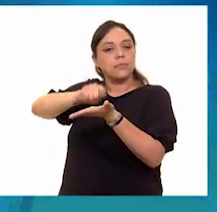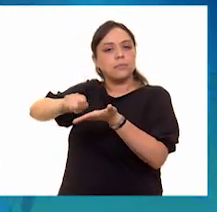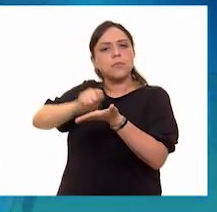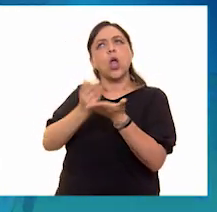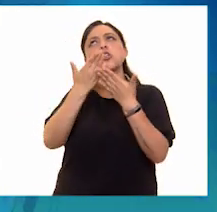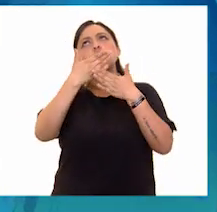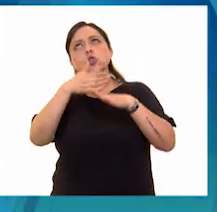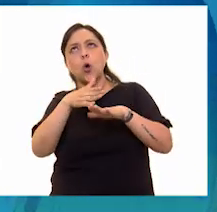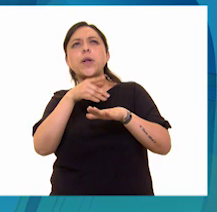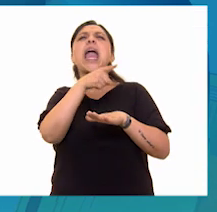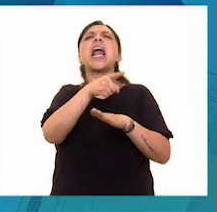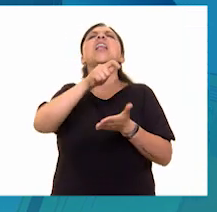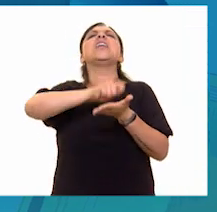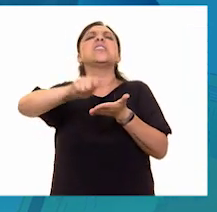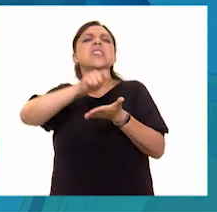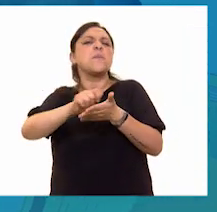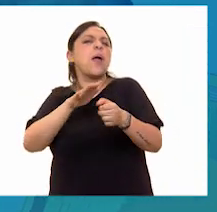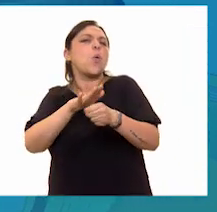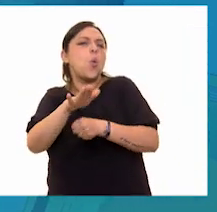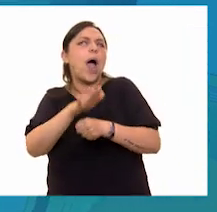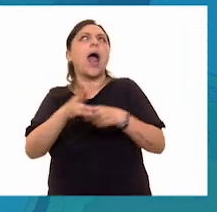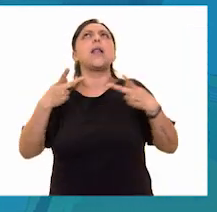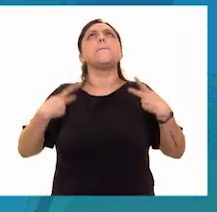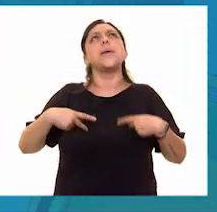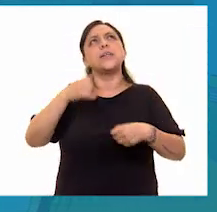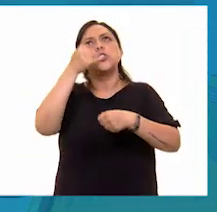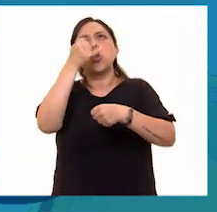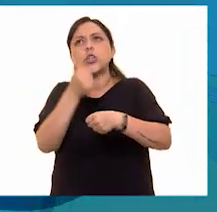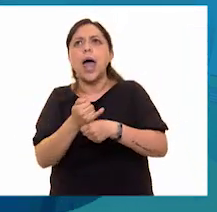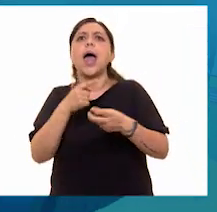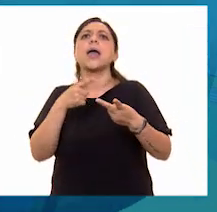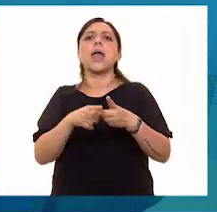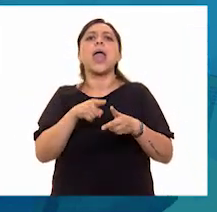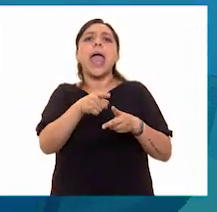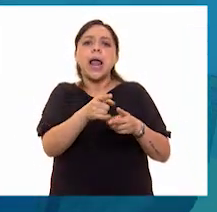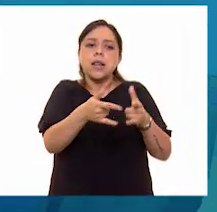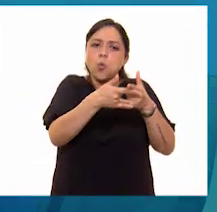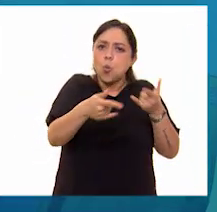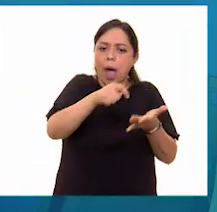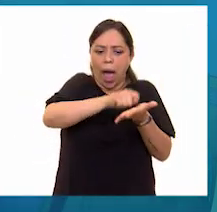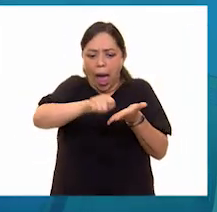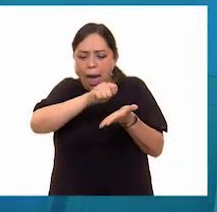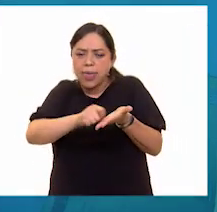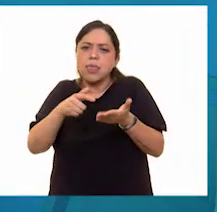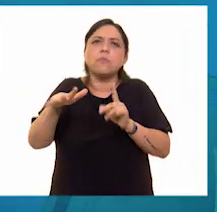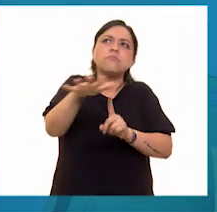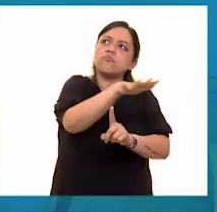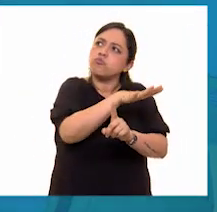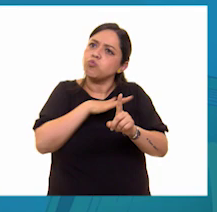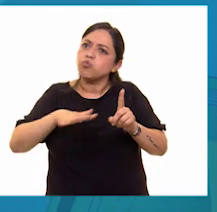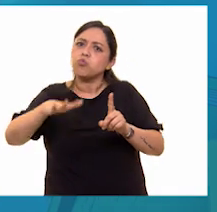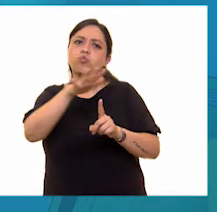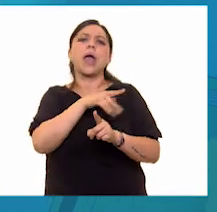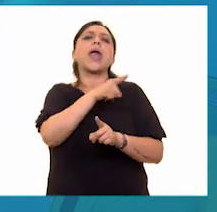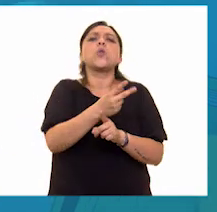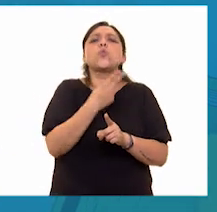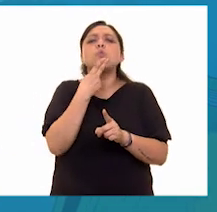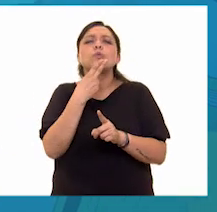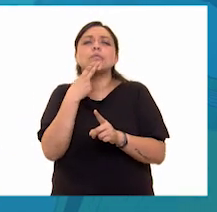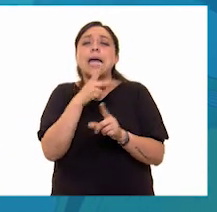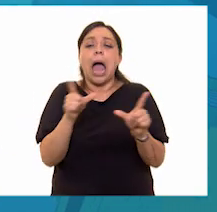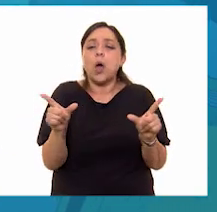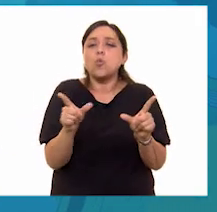escribe? ¿Qué tipo de personajes? ¿Y qué escenarios describe? ¿A qué finales recurre? Felices,